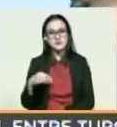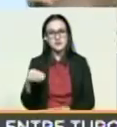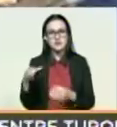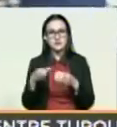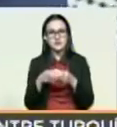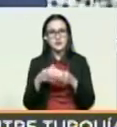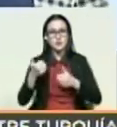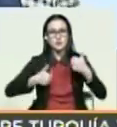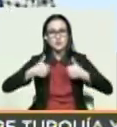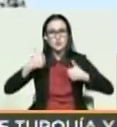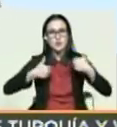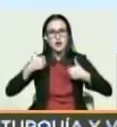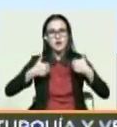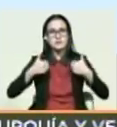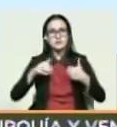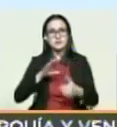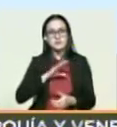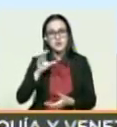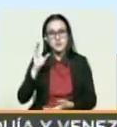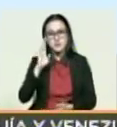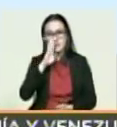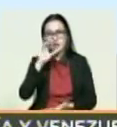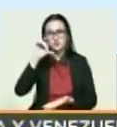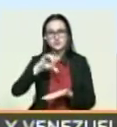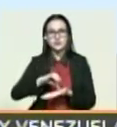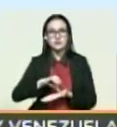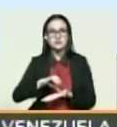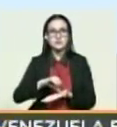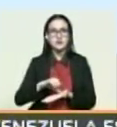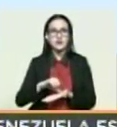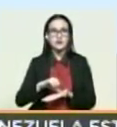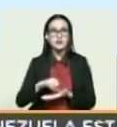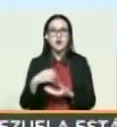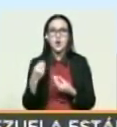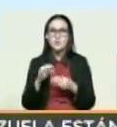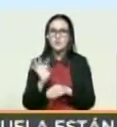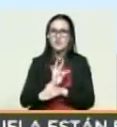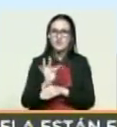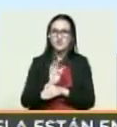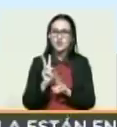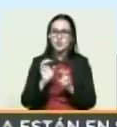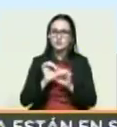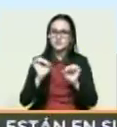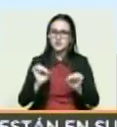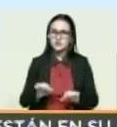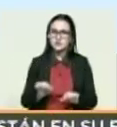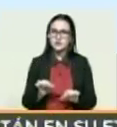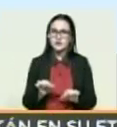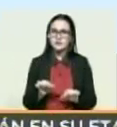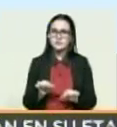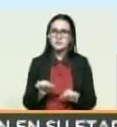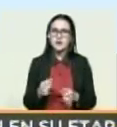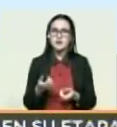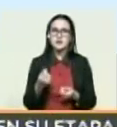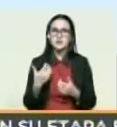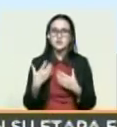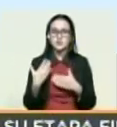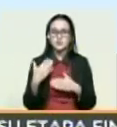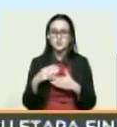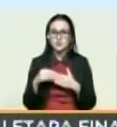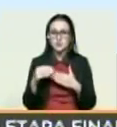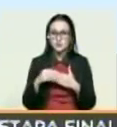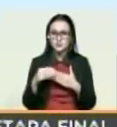de subastas de divisas del banco central de venezuela quien daba cuenta sobre cómo va a funcionar este nuevo sistema complementario de divisas de con